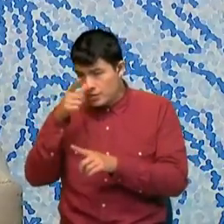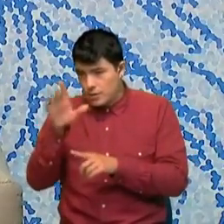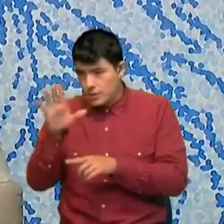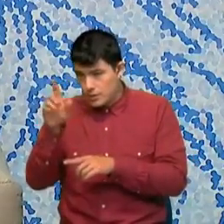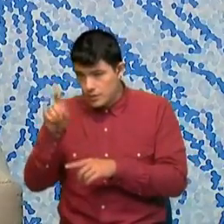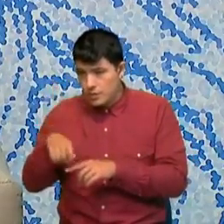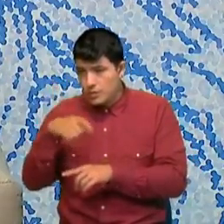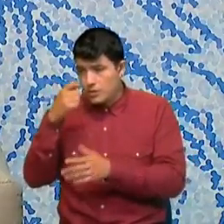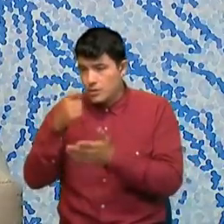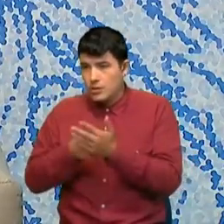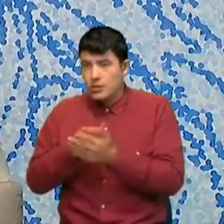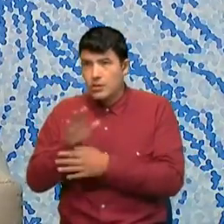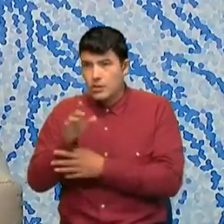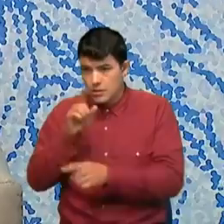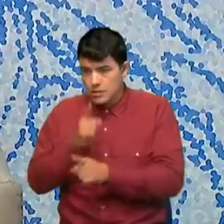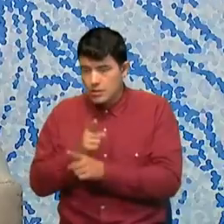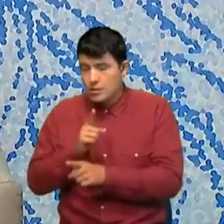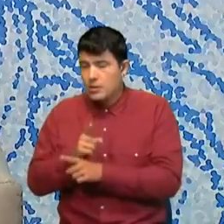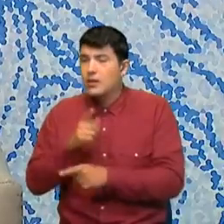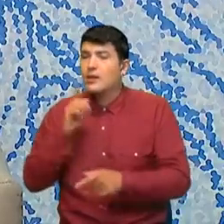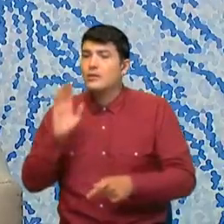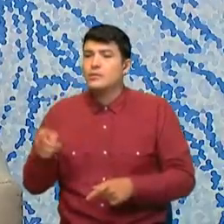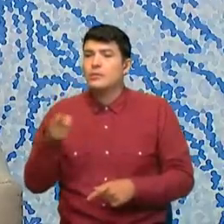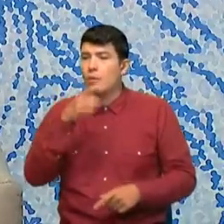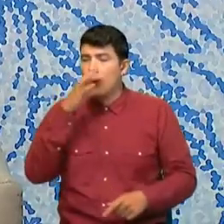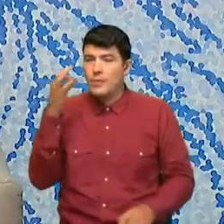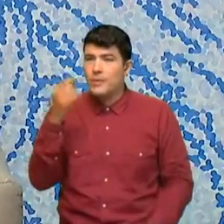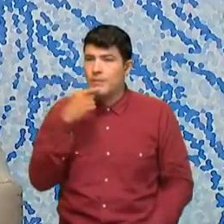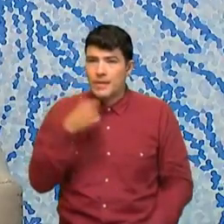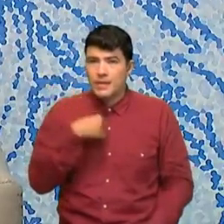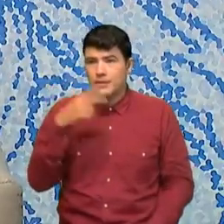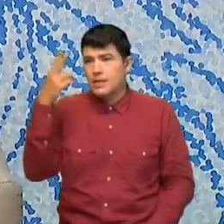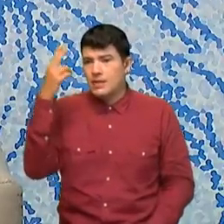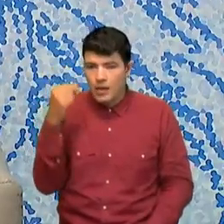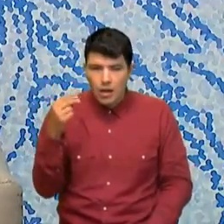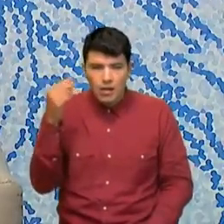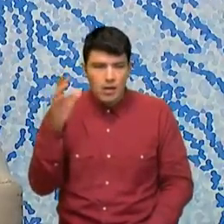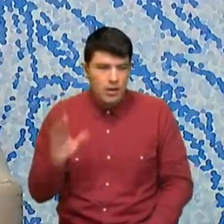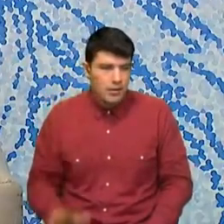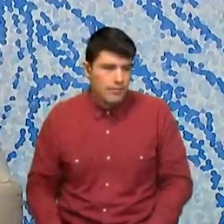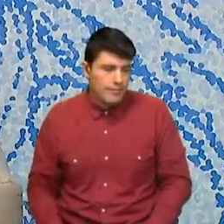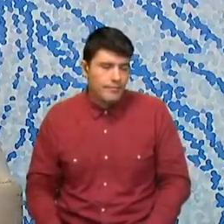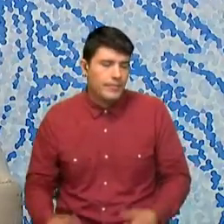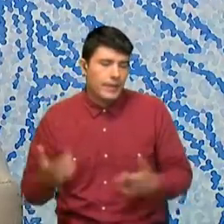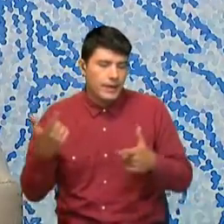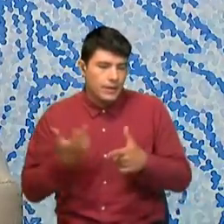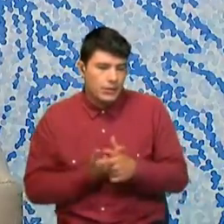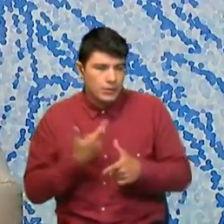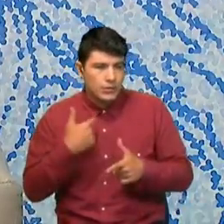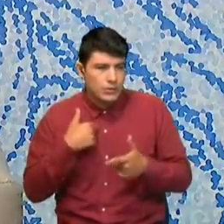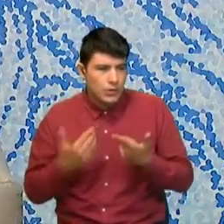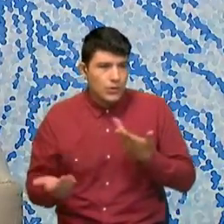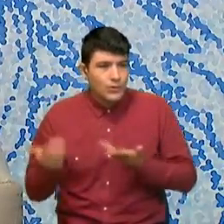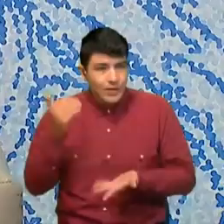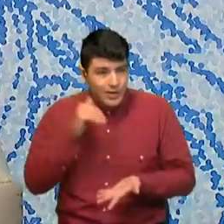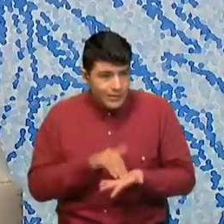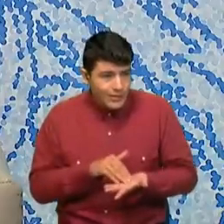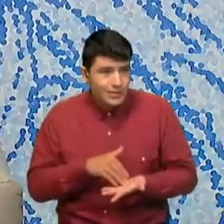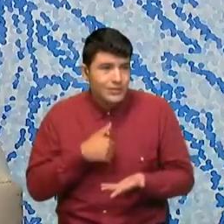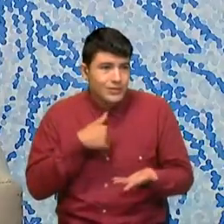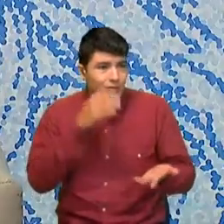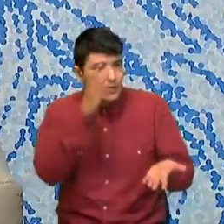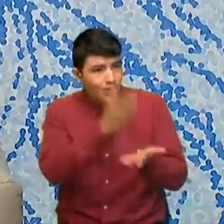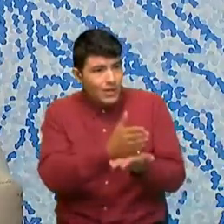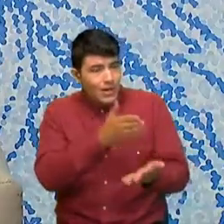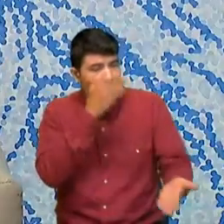que cancelar en el mes de julio, ¿cierto? Según el señor me dice que no. Entonces, para volver otra vez con un ejecutivo,